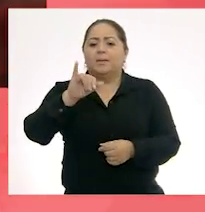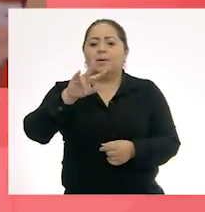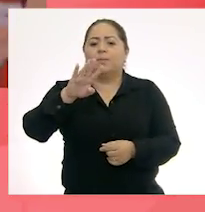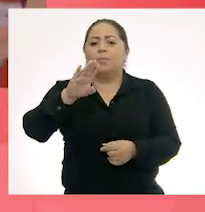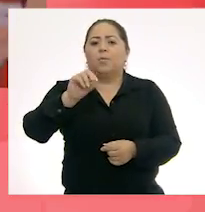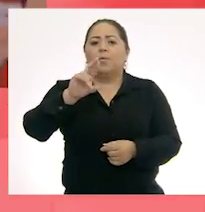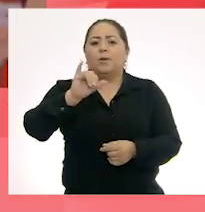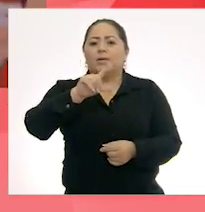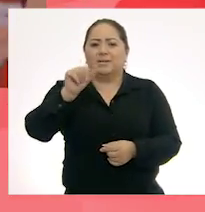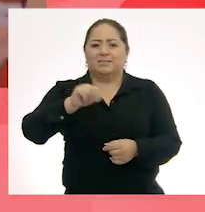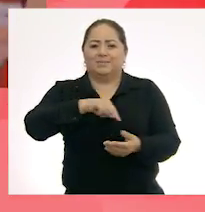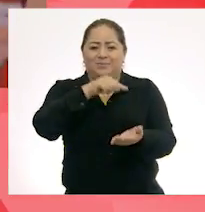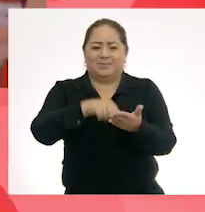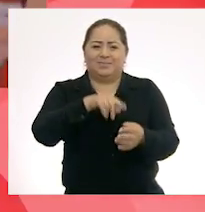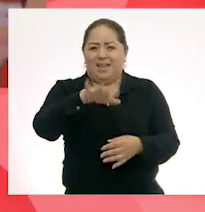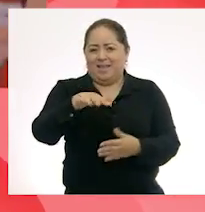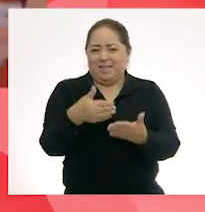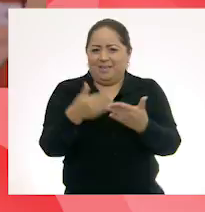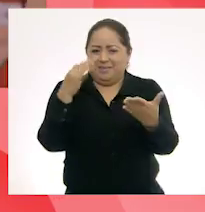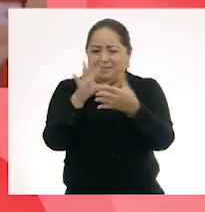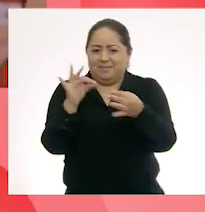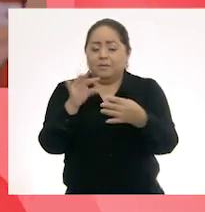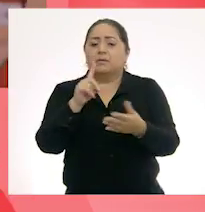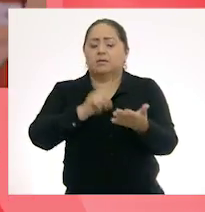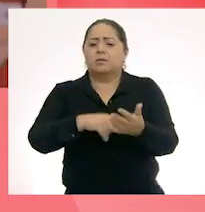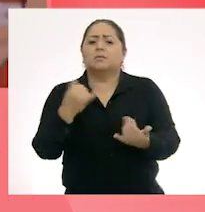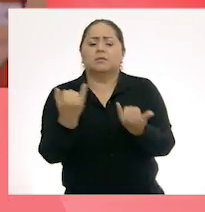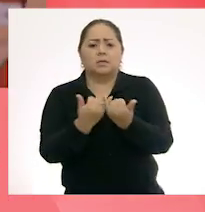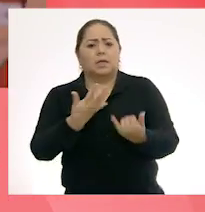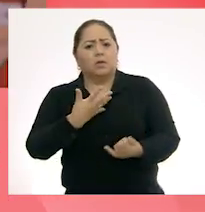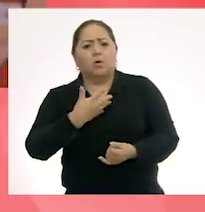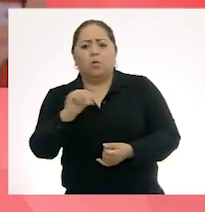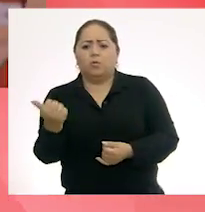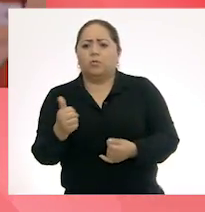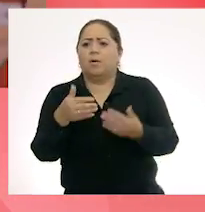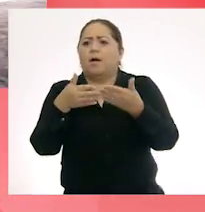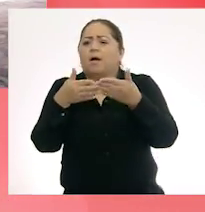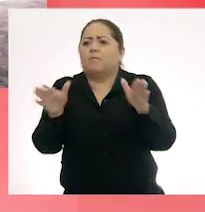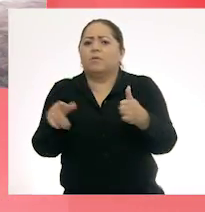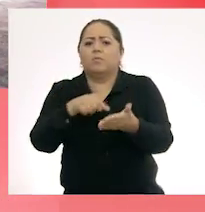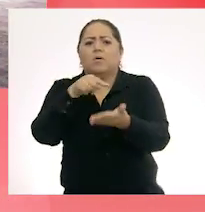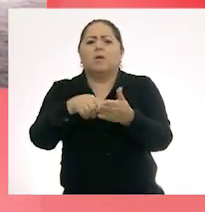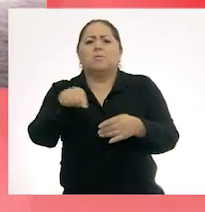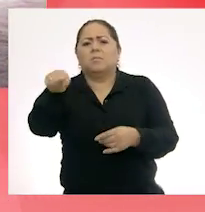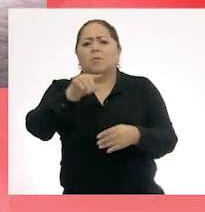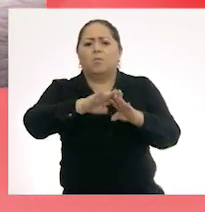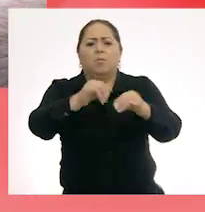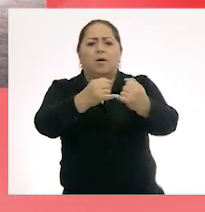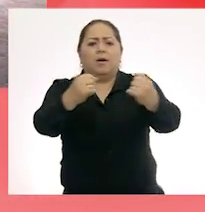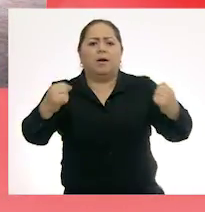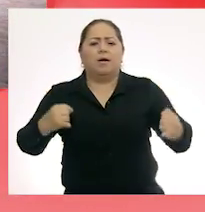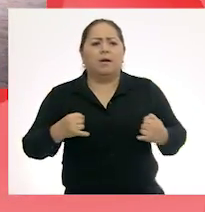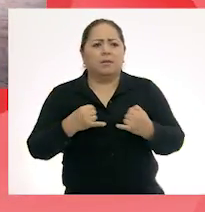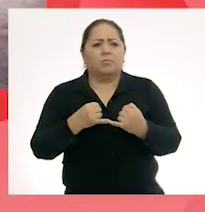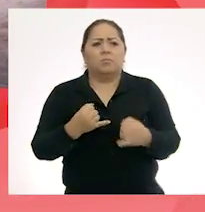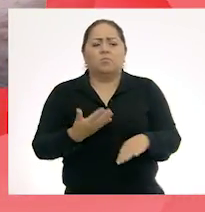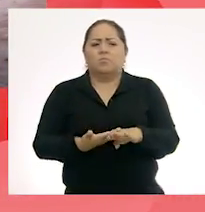Viborillas que te comentaba, también tenemos unos espacios abiertos, que son unos jardines